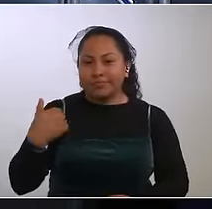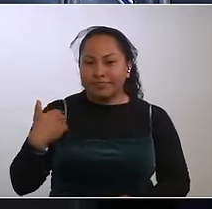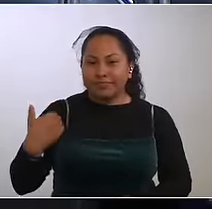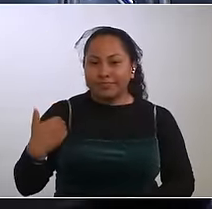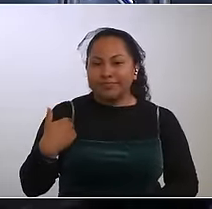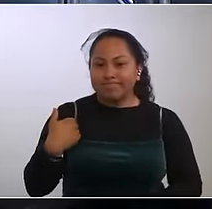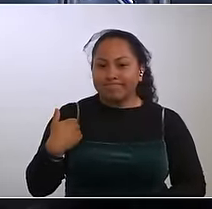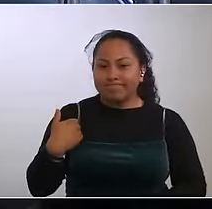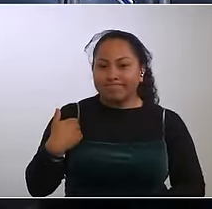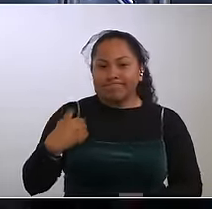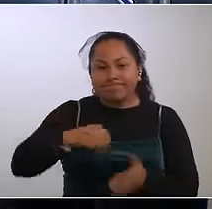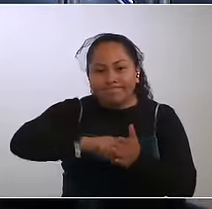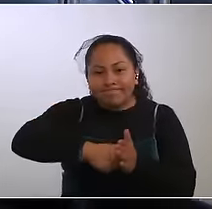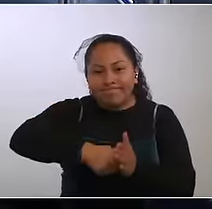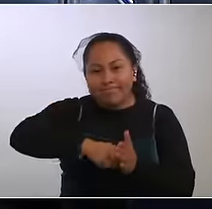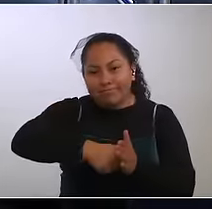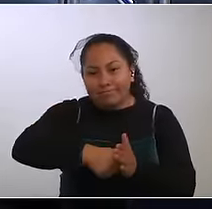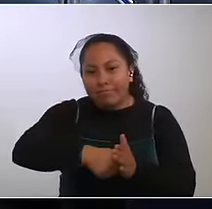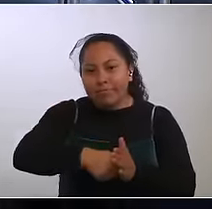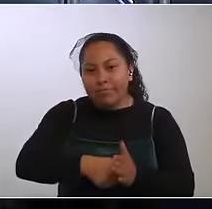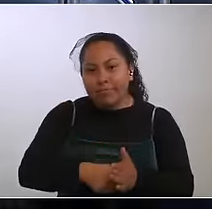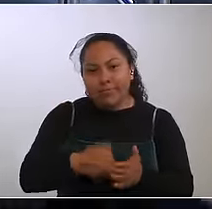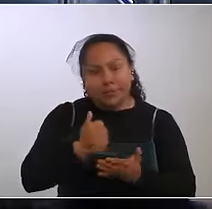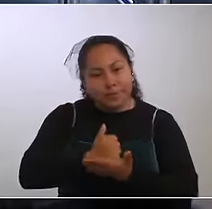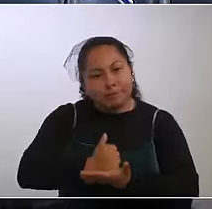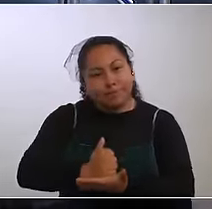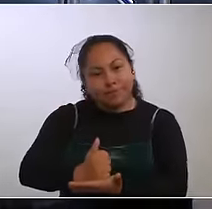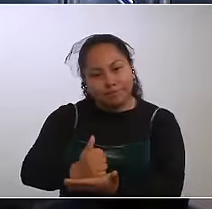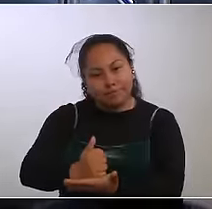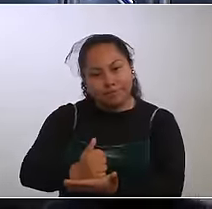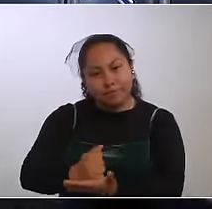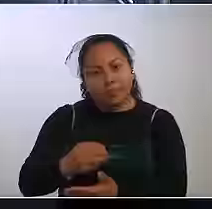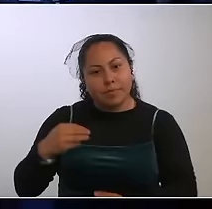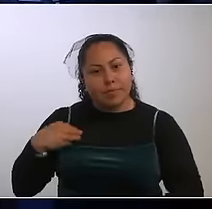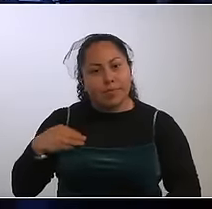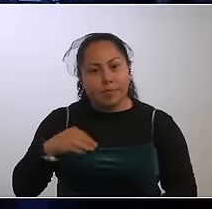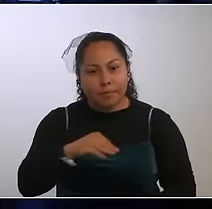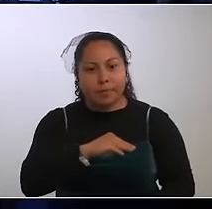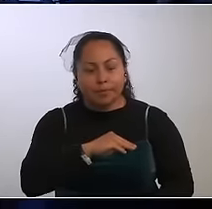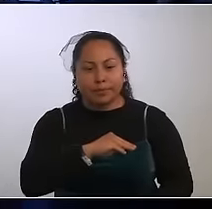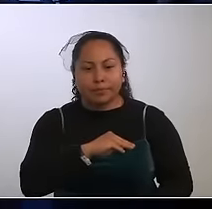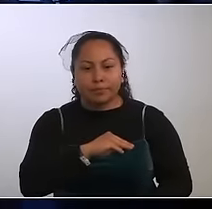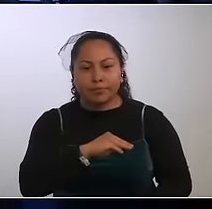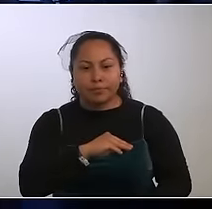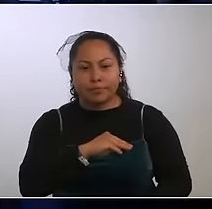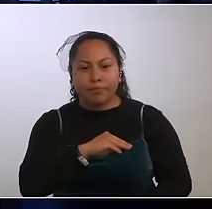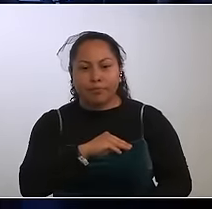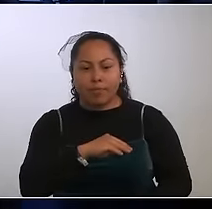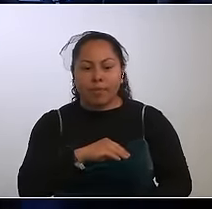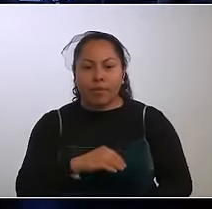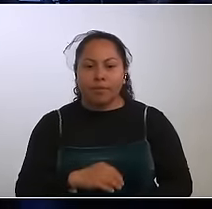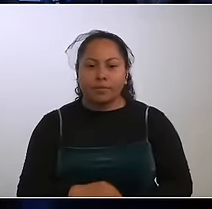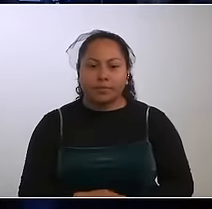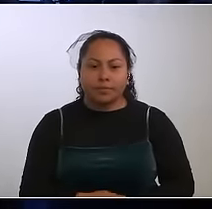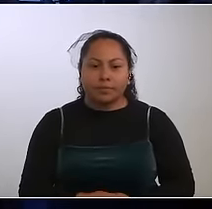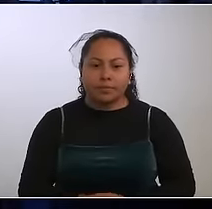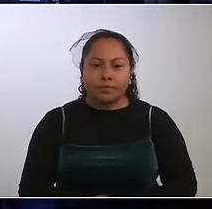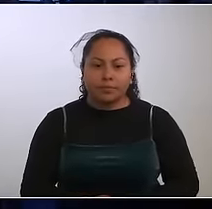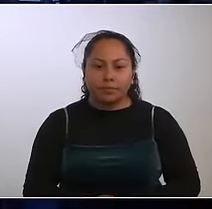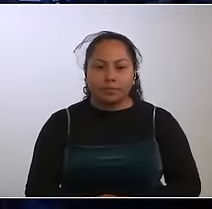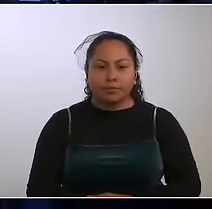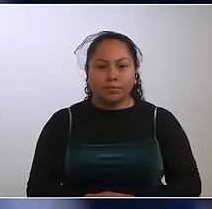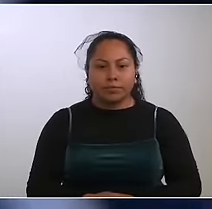los dones en cada miembro de la iglesia local. Y al entrenar a los pastores a moverse en estas cosas